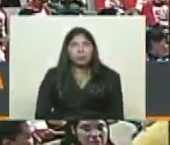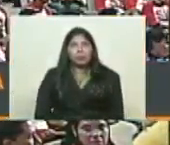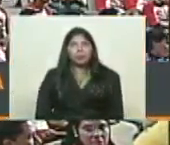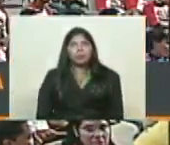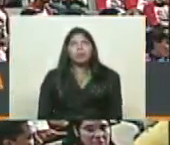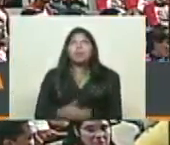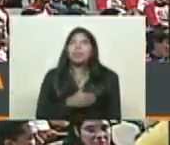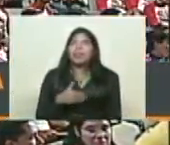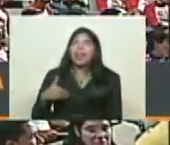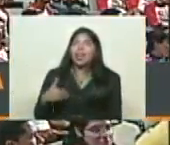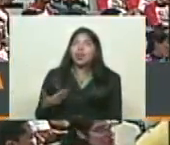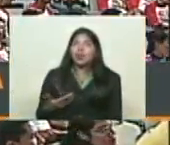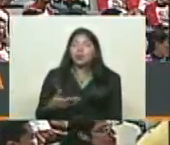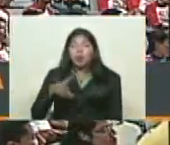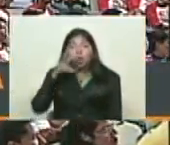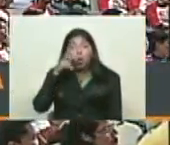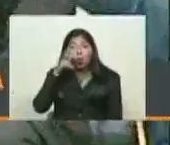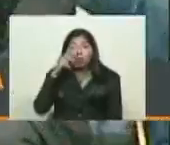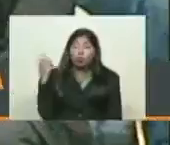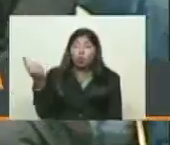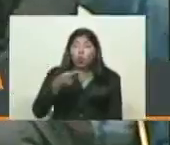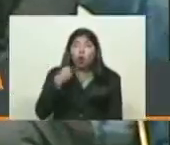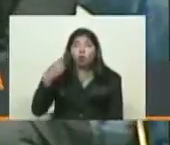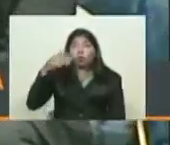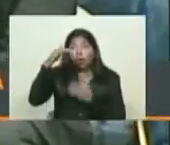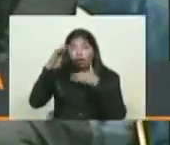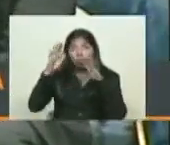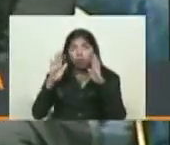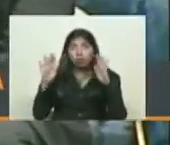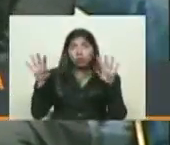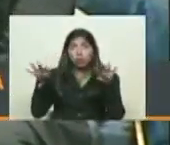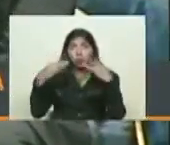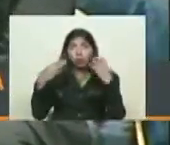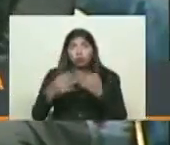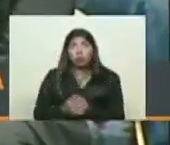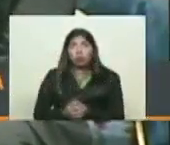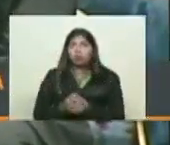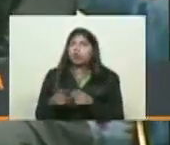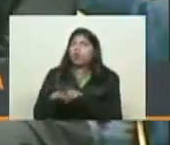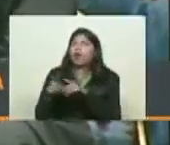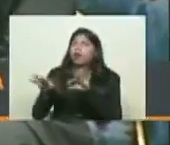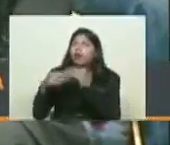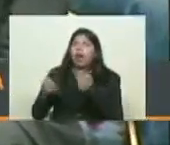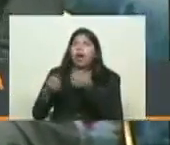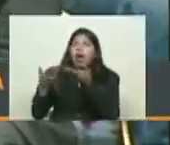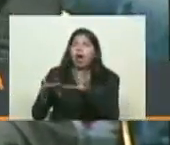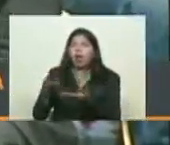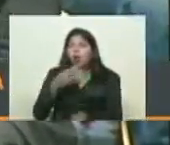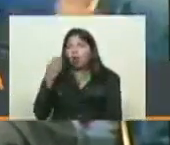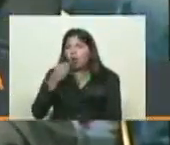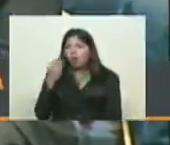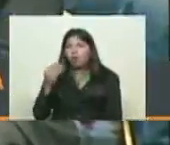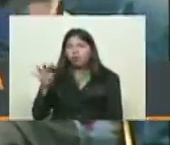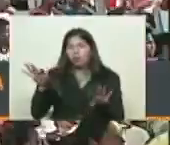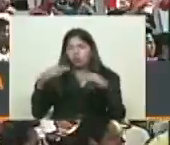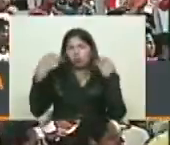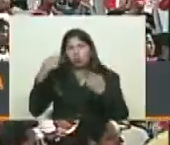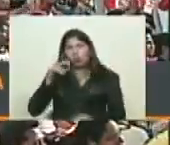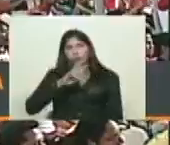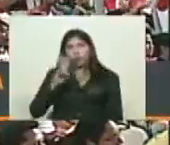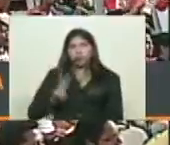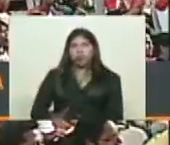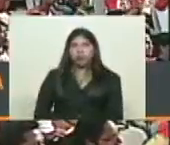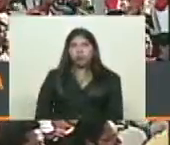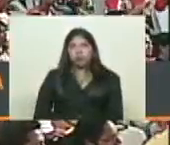Quiero que lo escuchemos y darle un regalo a todo el movimiento Somos Venezuela, a la juventud, al pueblo venezolano